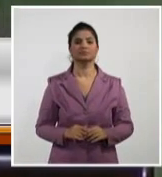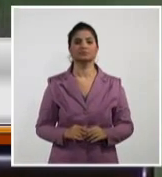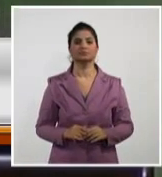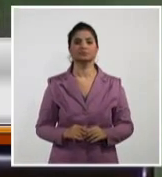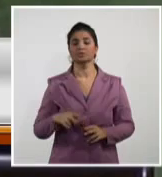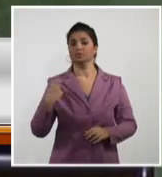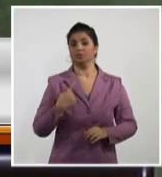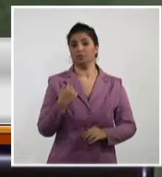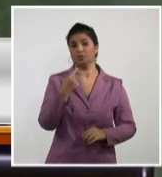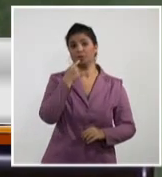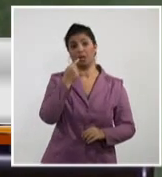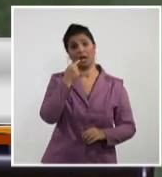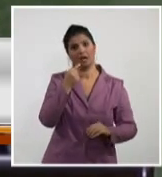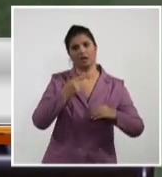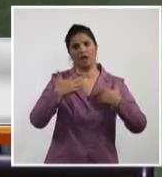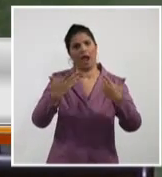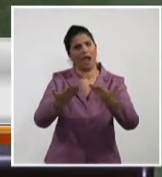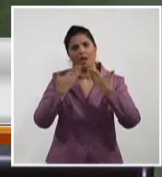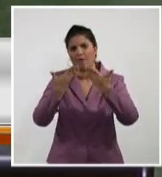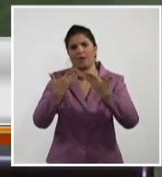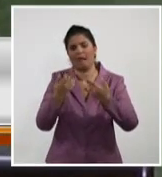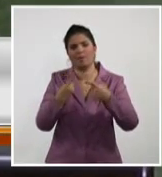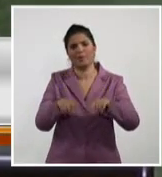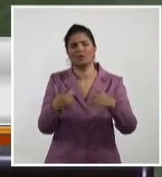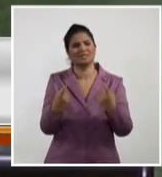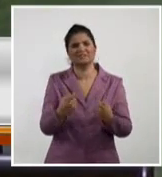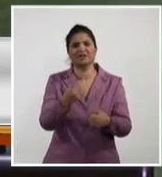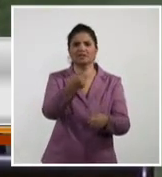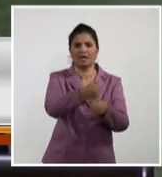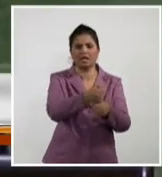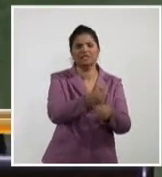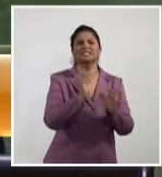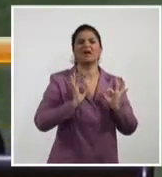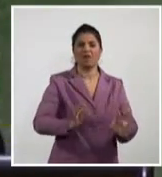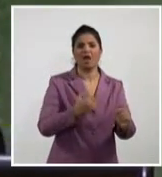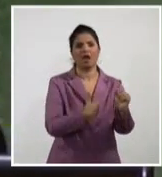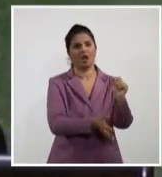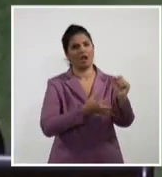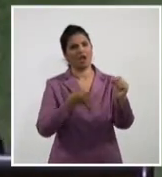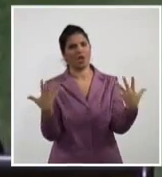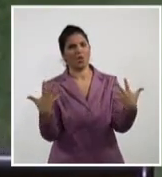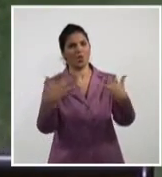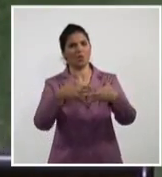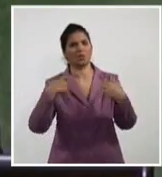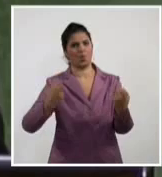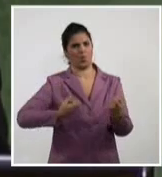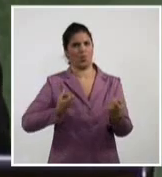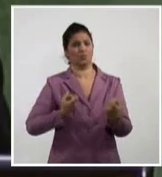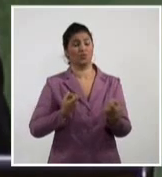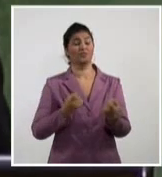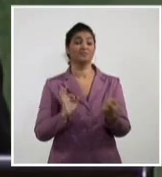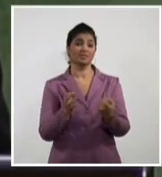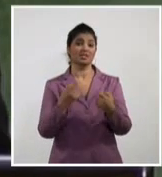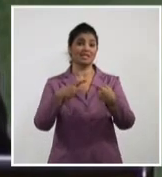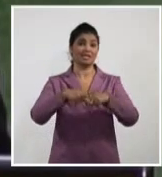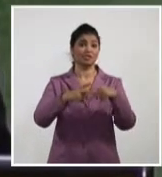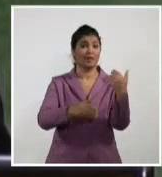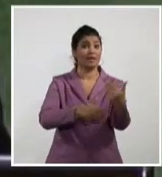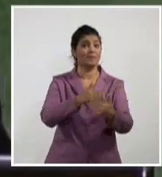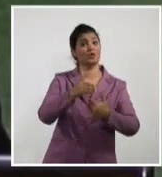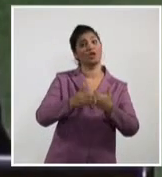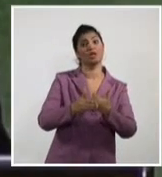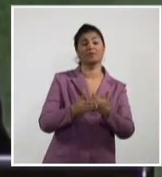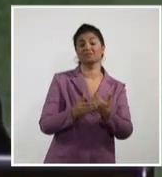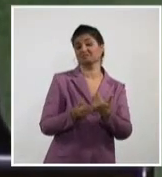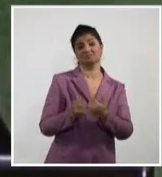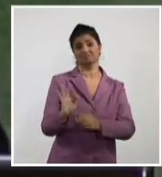los problemas si las instituciones no reflejan el mundo actual. En lugar de resolver problemas, corren riesgo de convertirse en